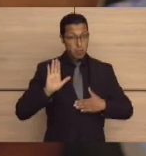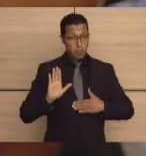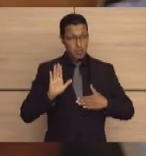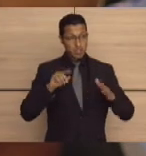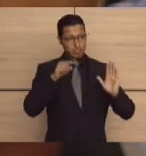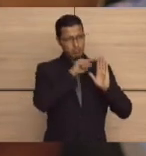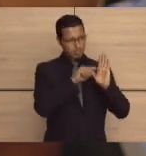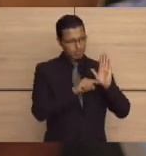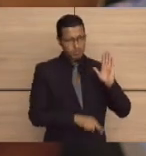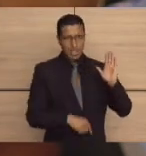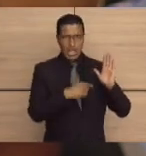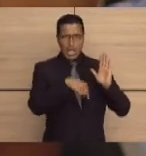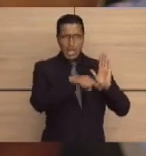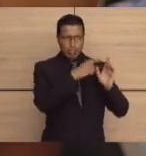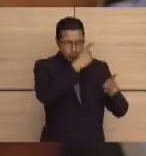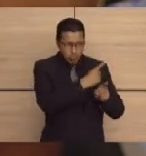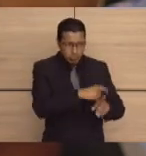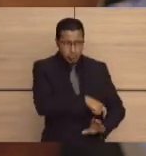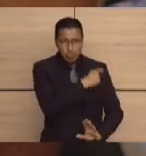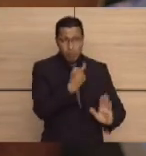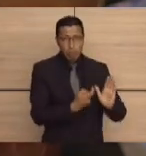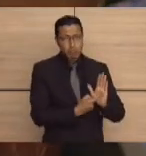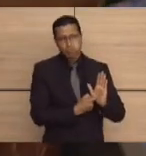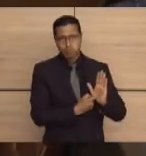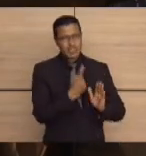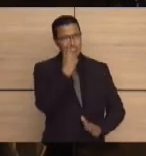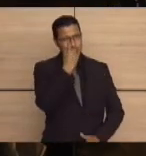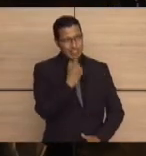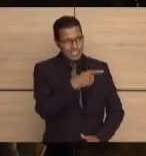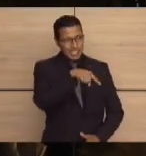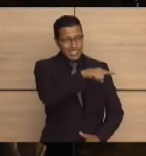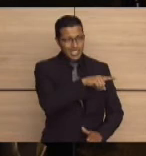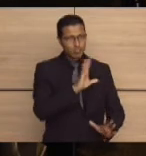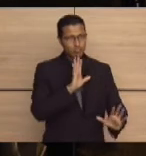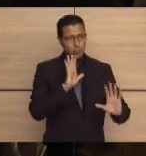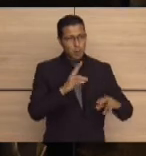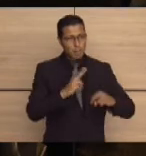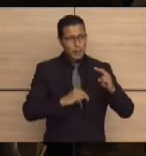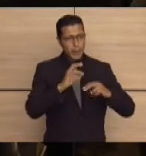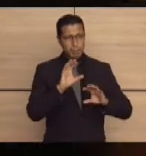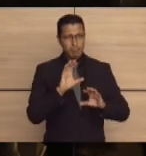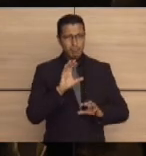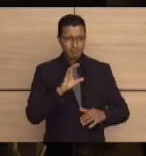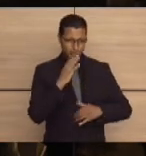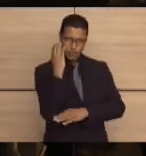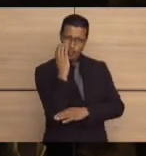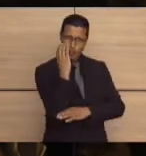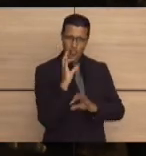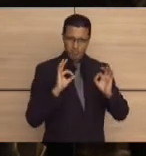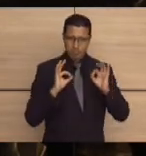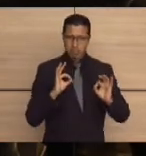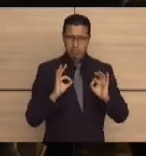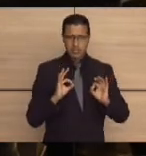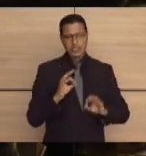lo que la independencia tenía que hacer para construir un país digno para los habitantes de esta república. Me parece